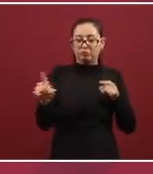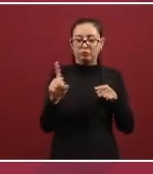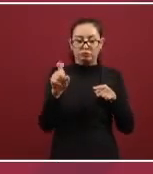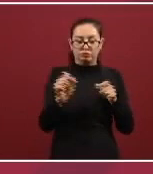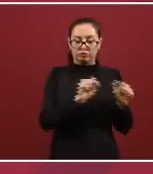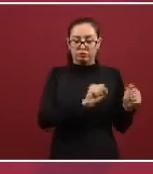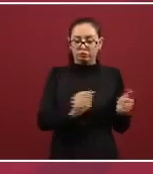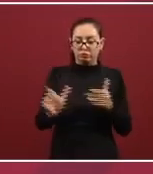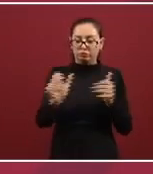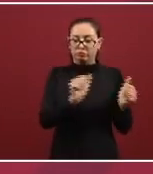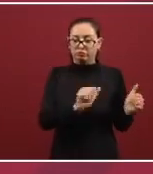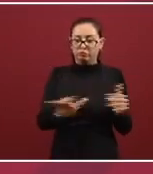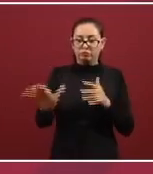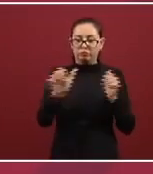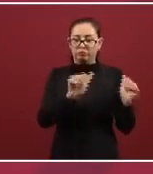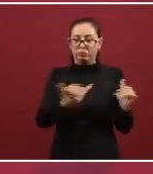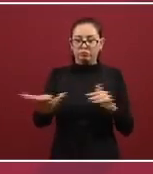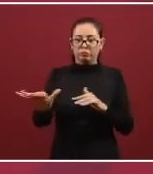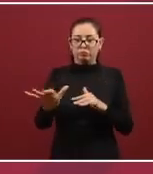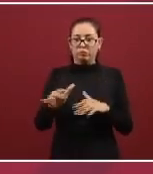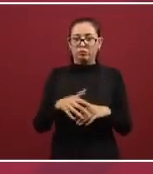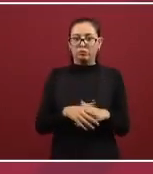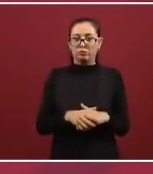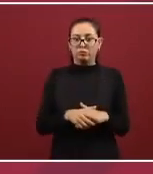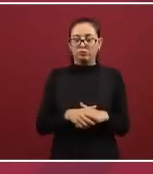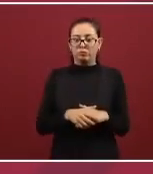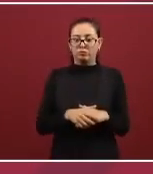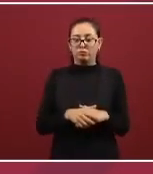donde está la mayor población en la laguna,